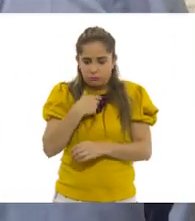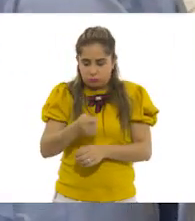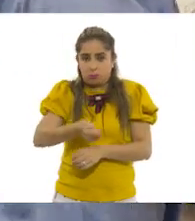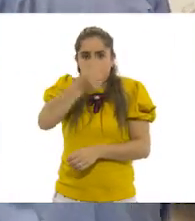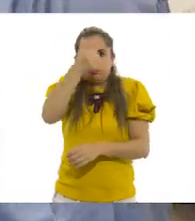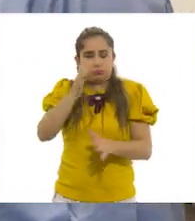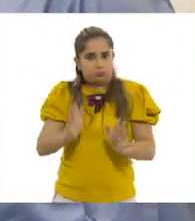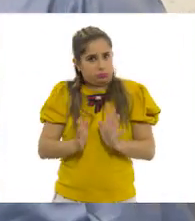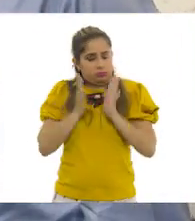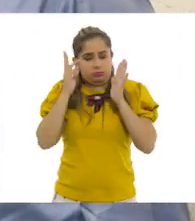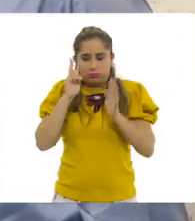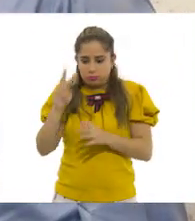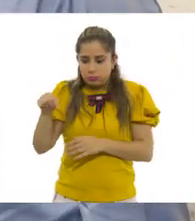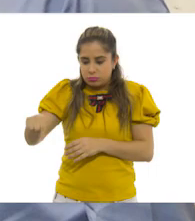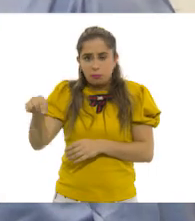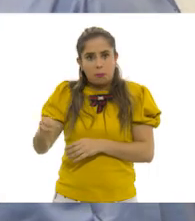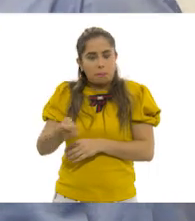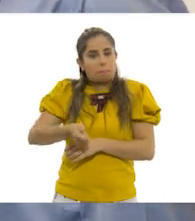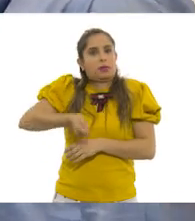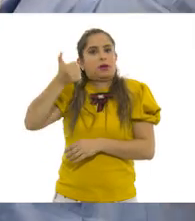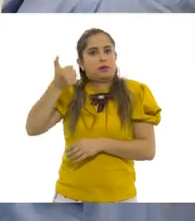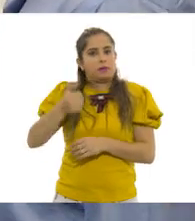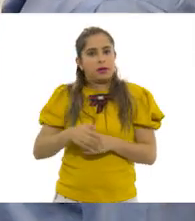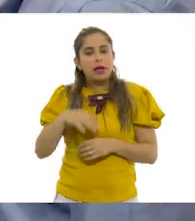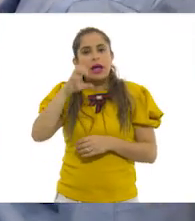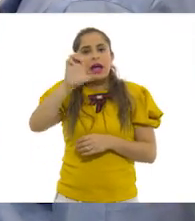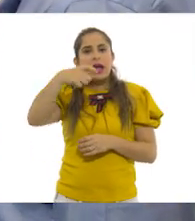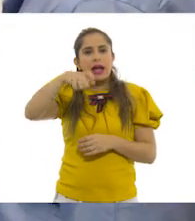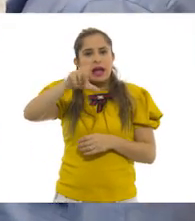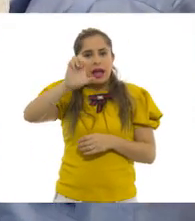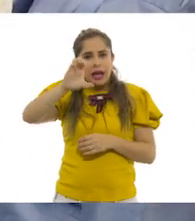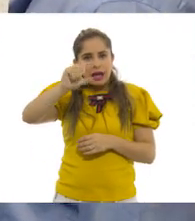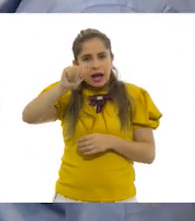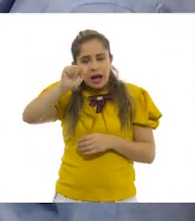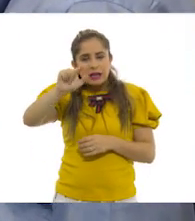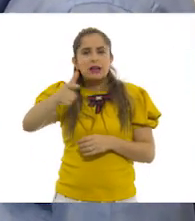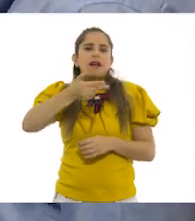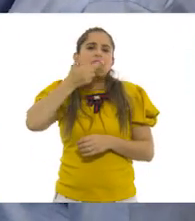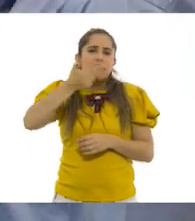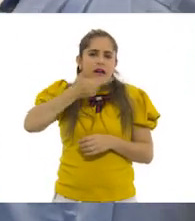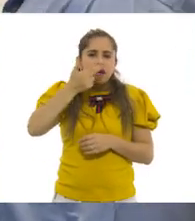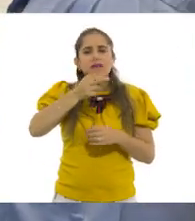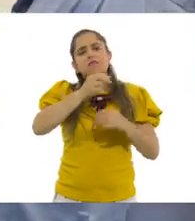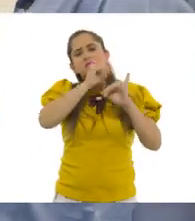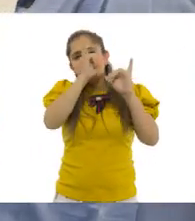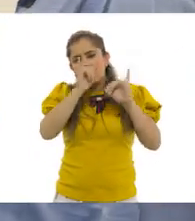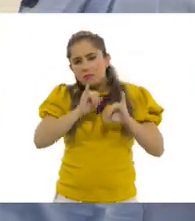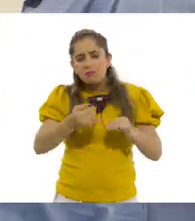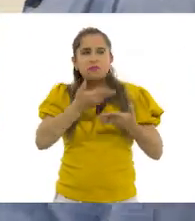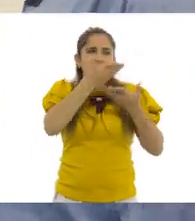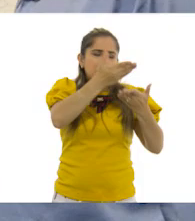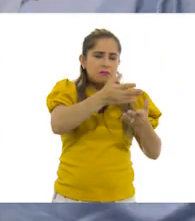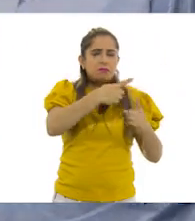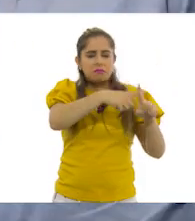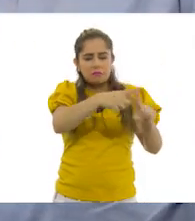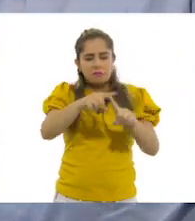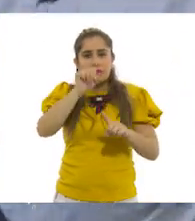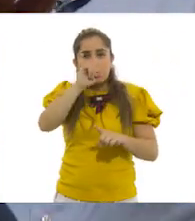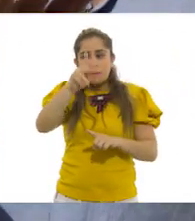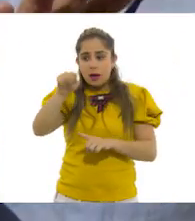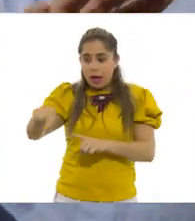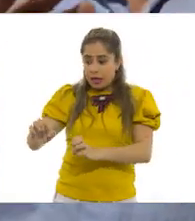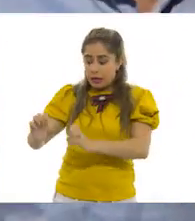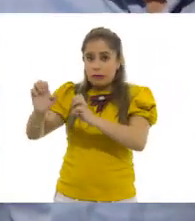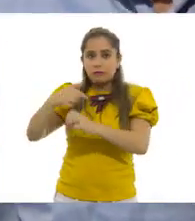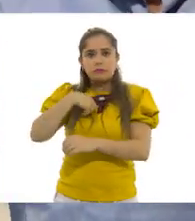bueno, de lo que significa Ejecatl y los rituales que se llevan a cabo, pero no específicamente del edificio. A ver, si podemos